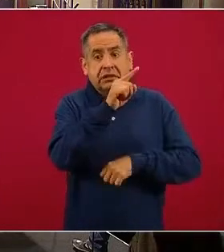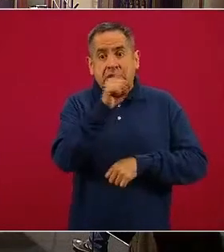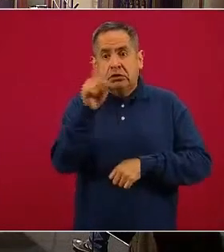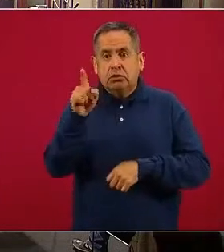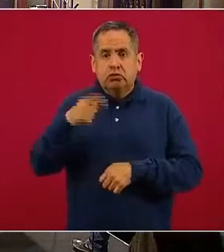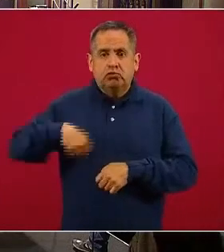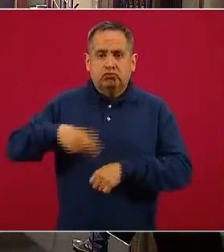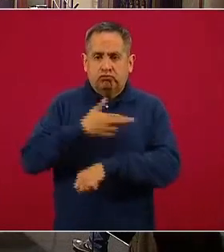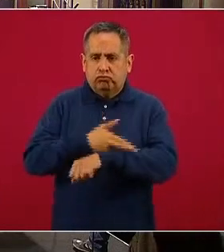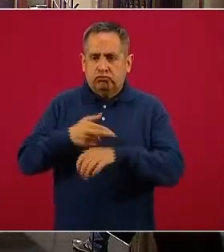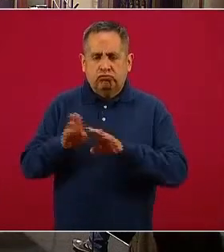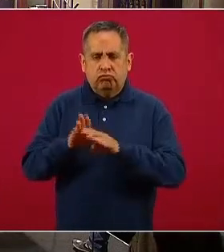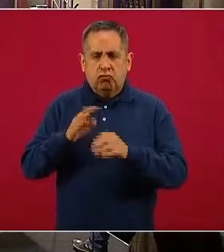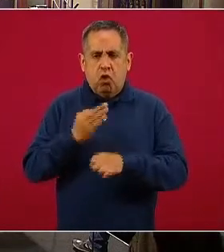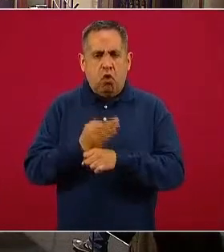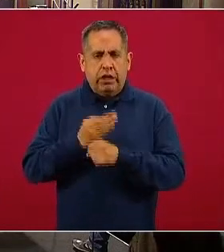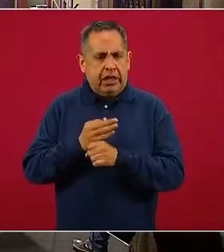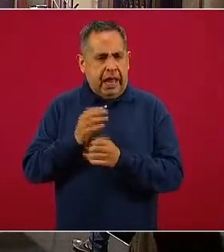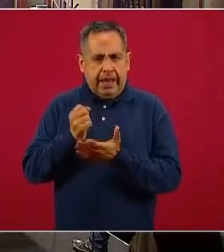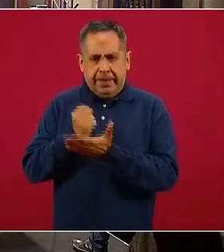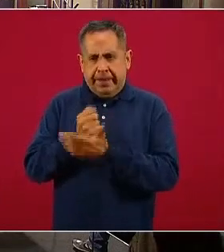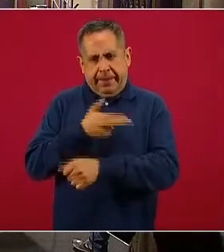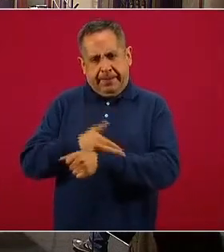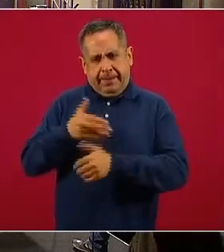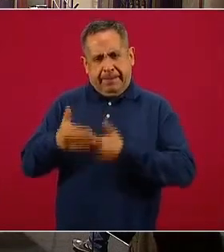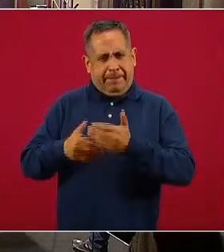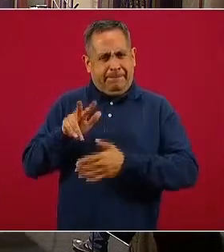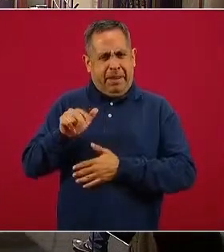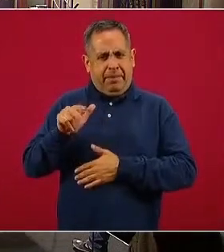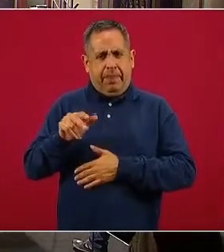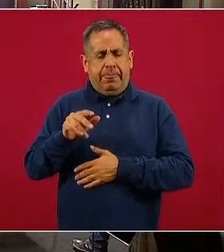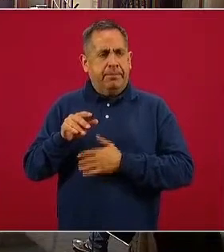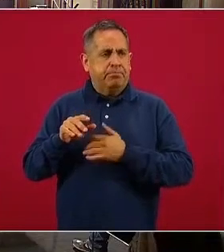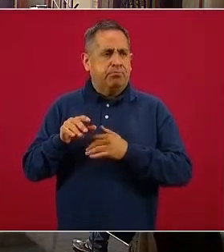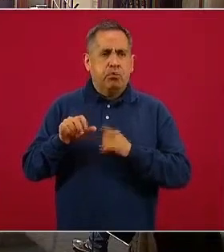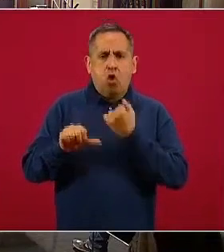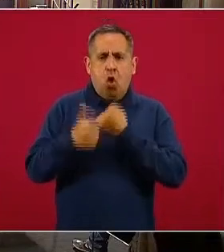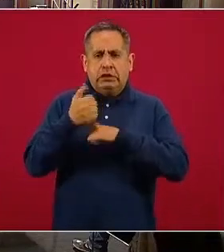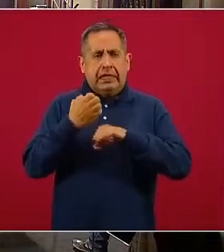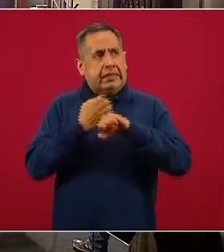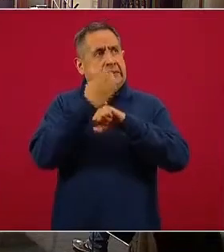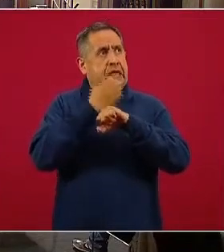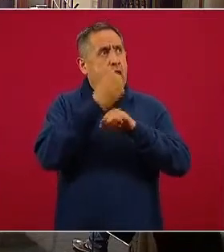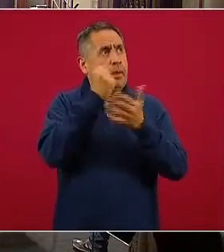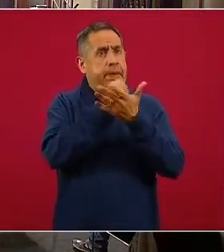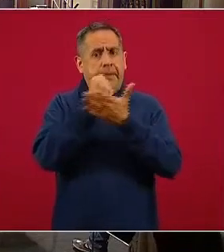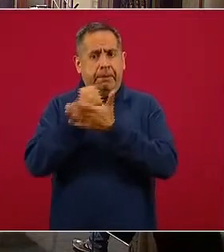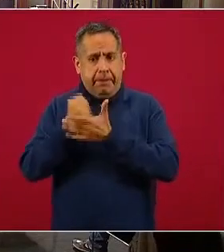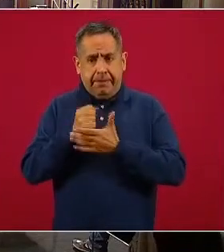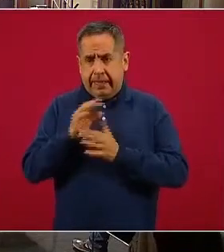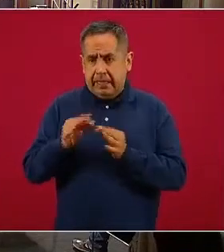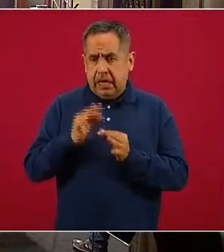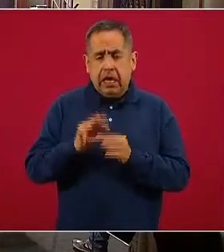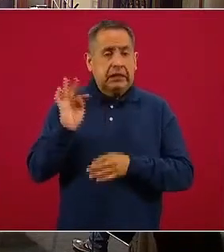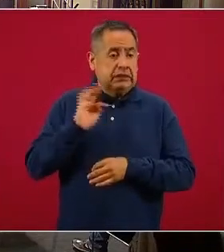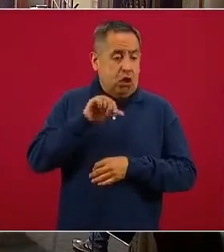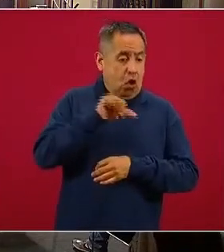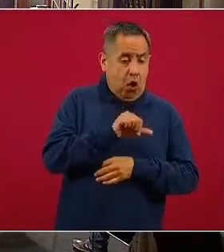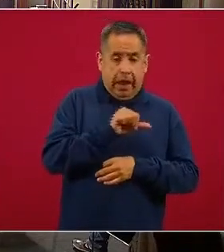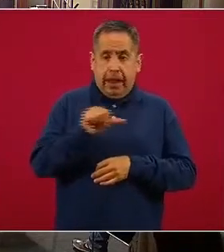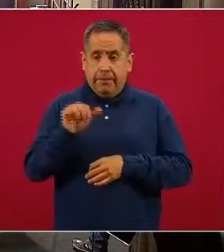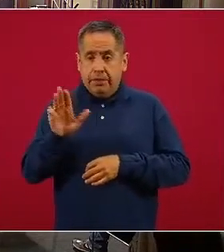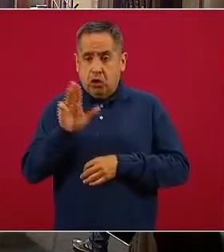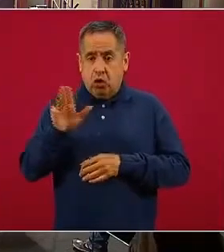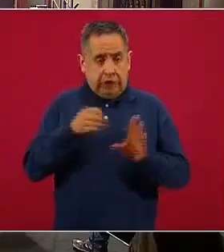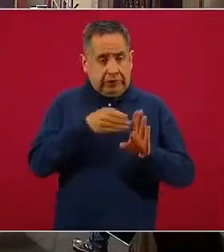proceso. El día de hoy hemos recibido la validación ya prácticamente de 11 entidades federativas. Estamos esperando que entre hoy y el miércoles